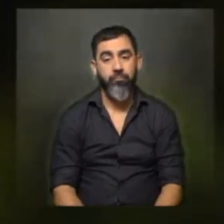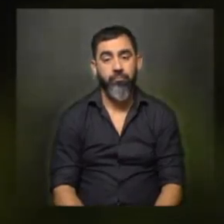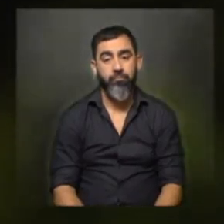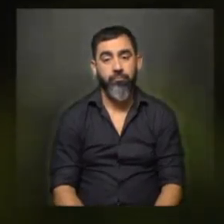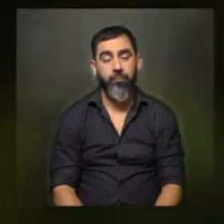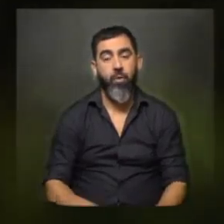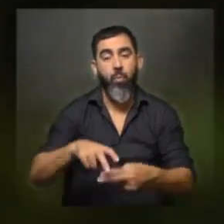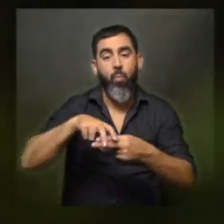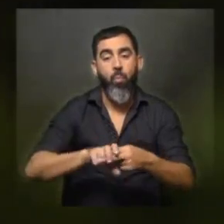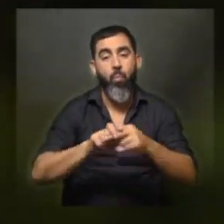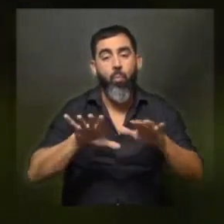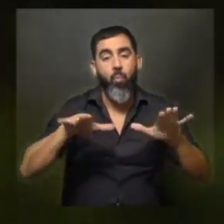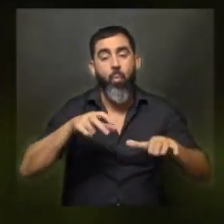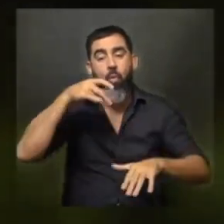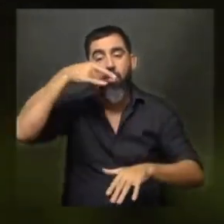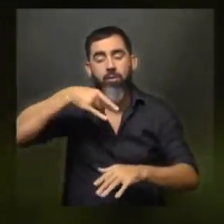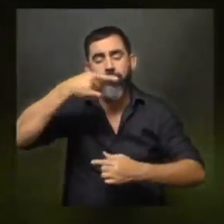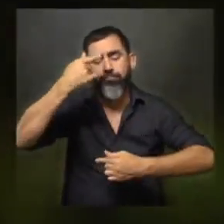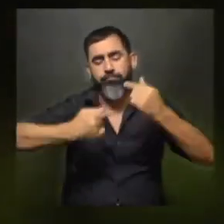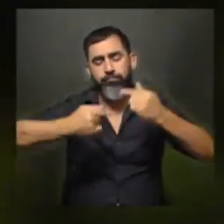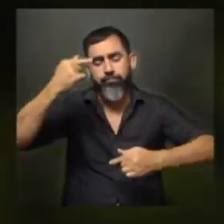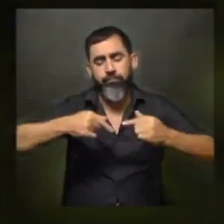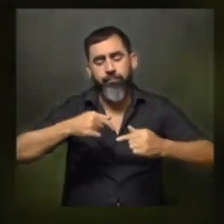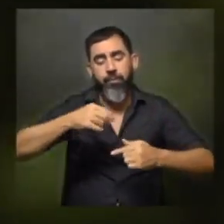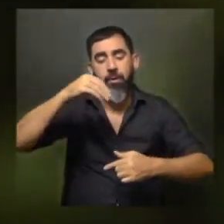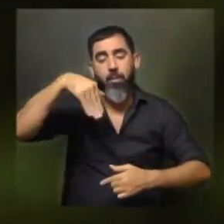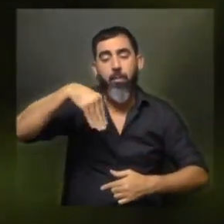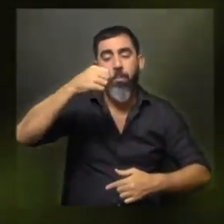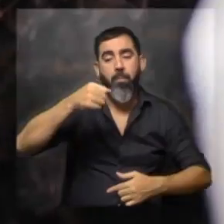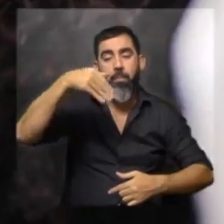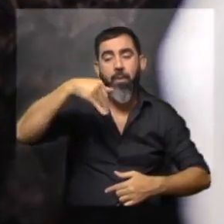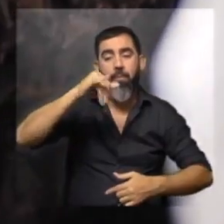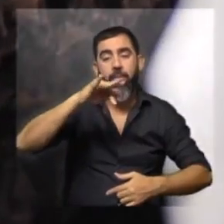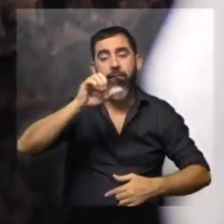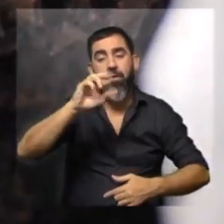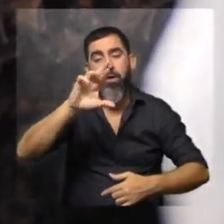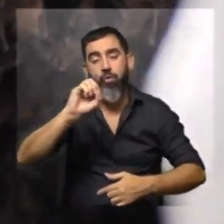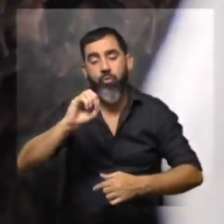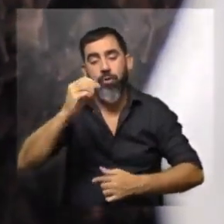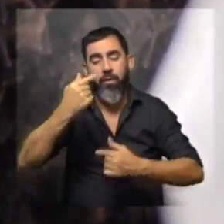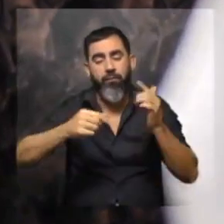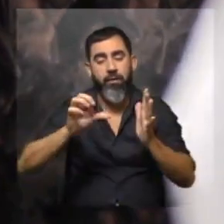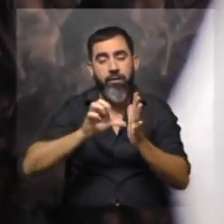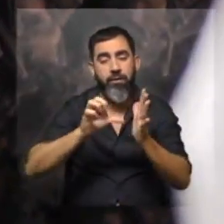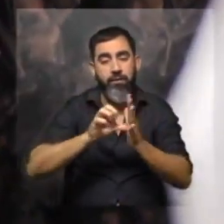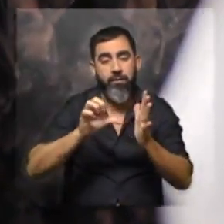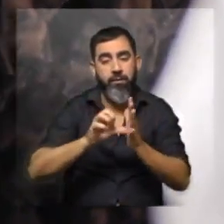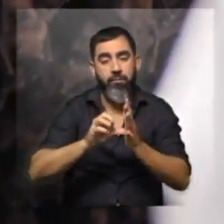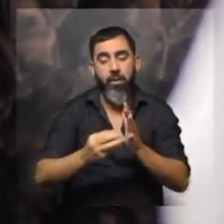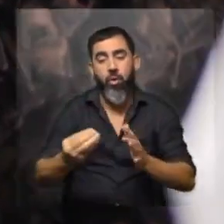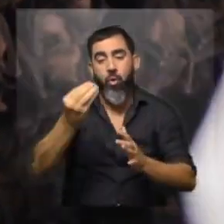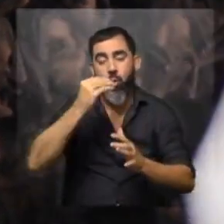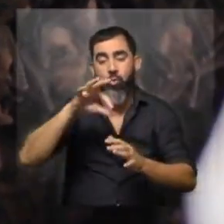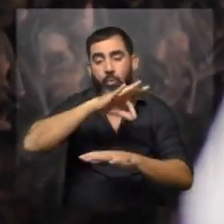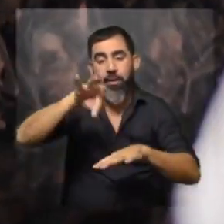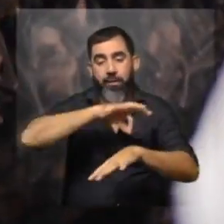Los murciélagos son uno de los grupos más diversos de mamíferos. Cumplen un montón de roles ecosistémicos. Van desde el consumo de insectos, que pueden